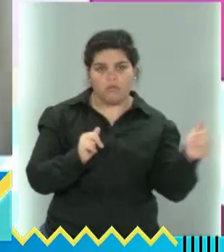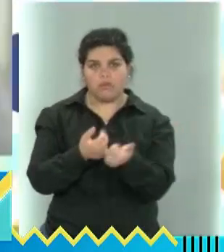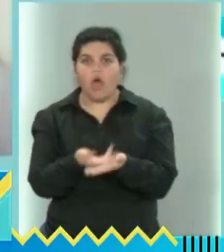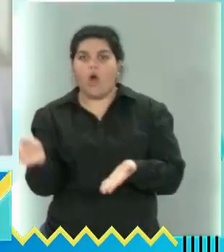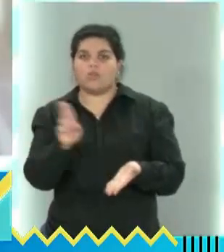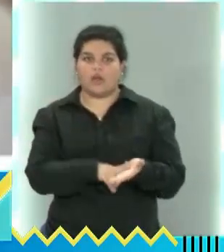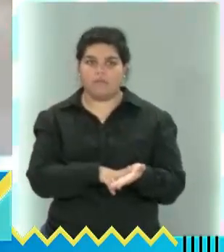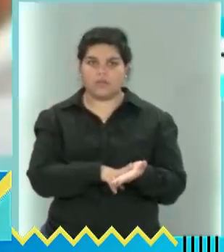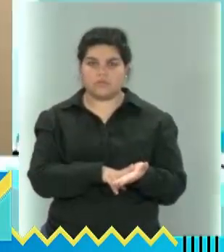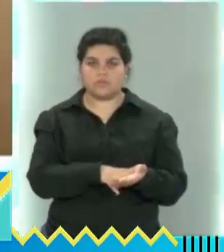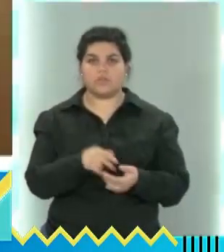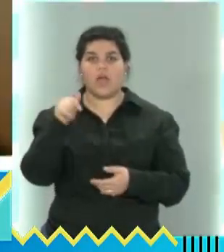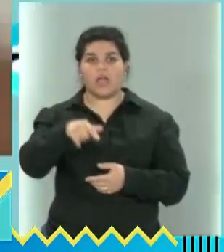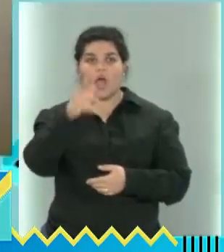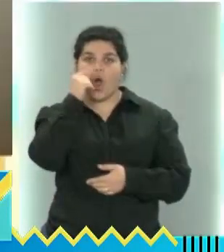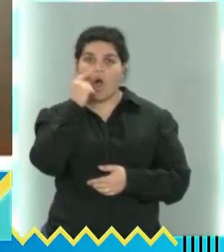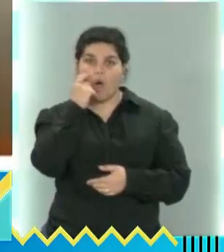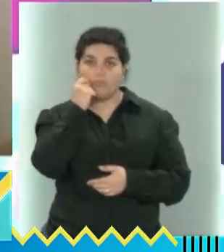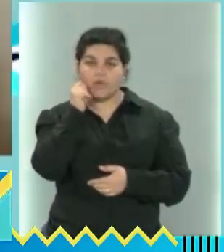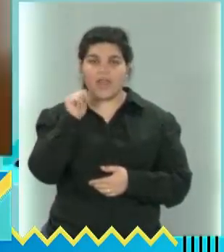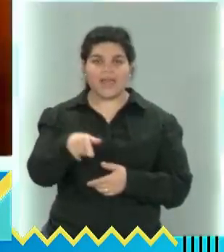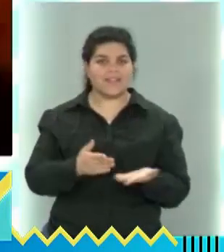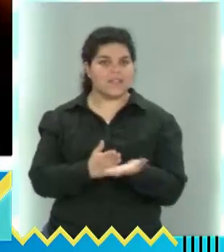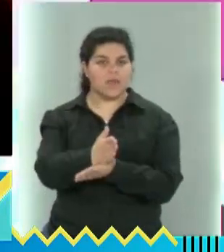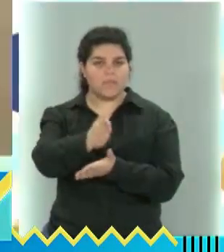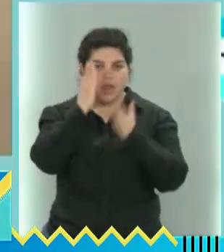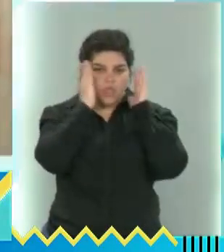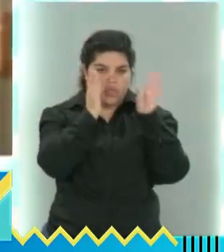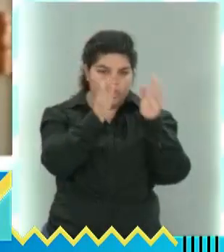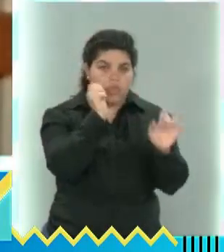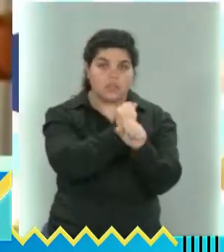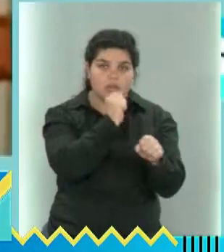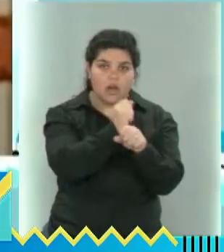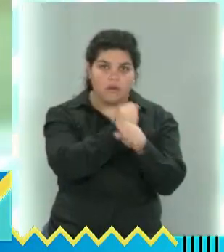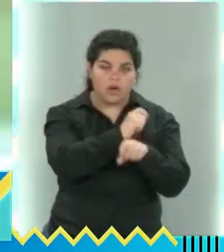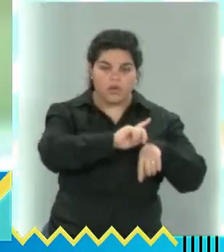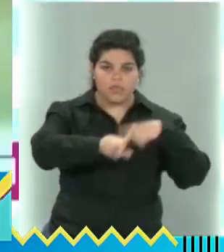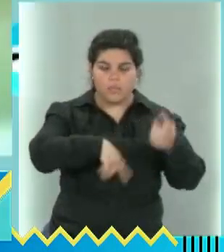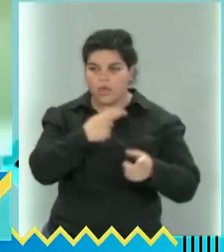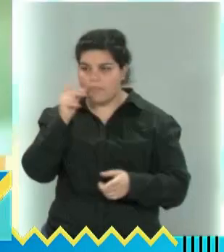nos muestra a un hombre que dedicó toda su vida al trabajo y de repente se encuentra siendo padre por primera